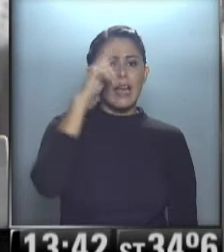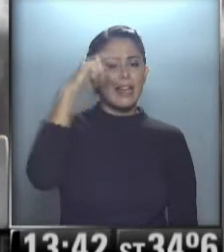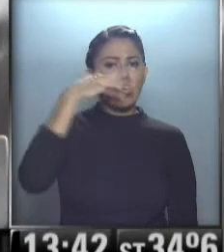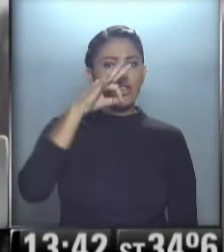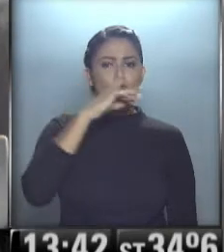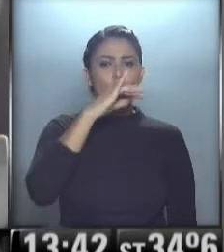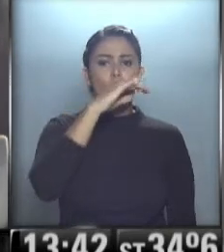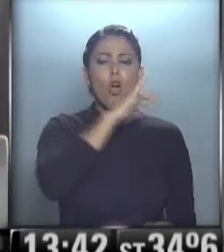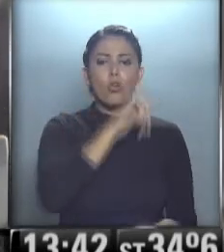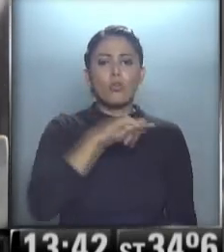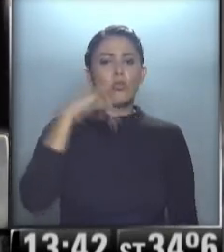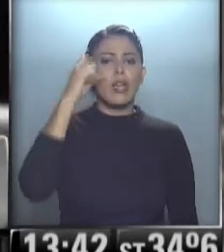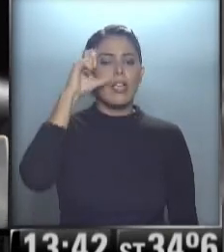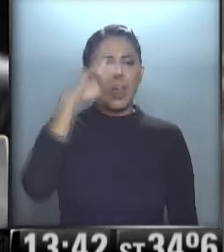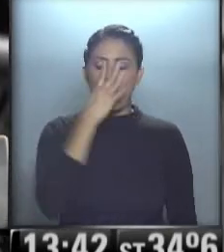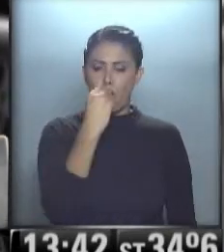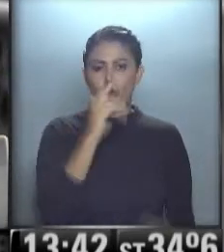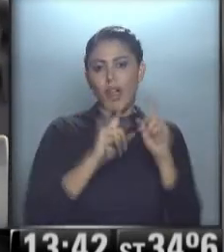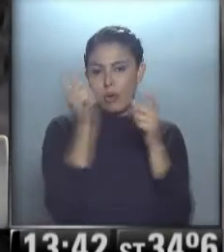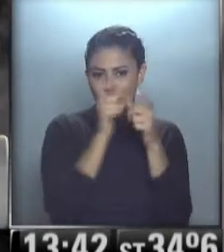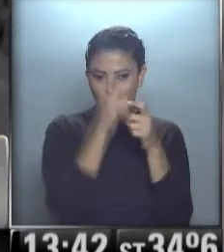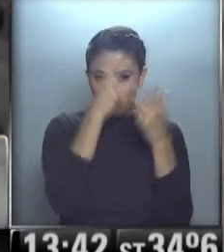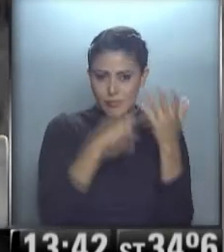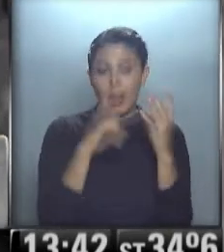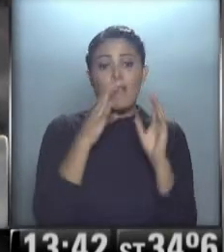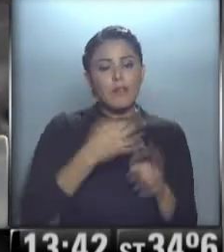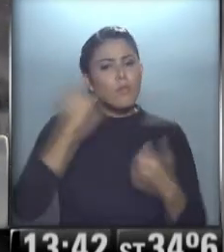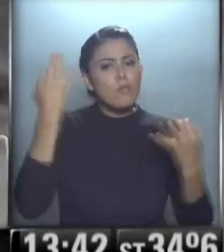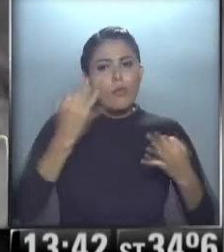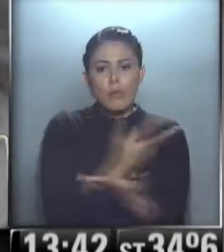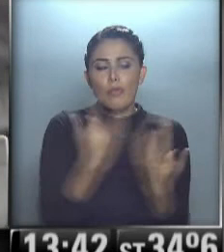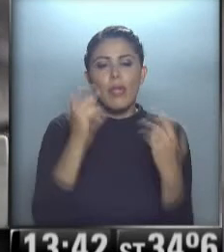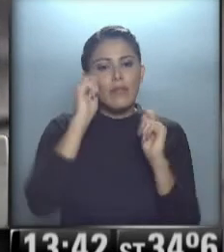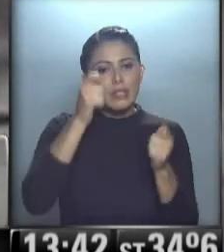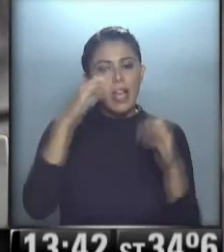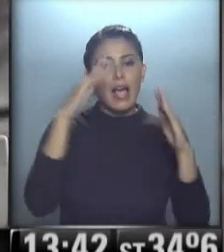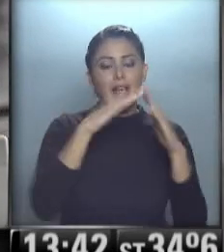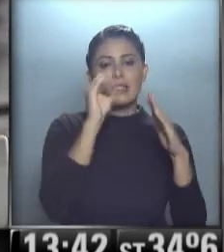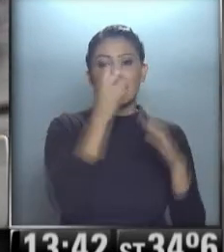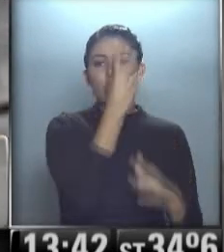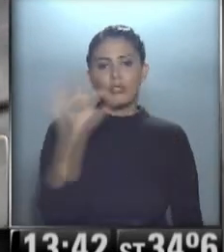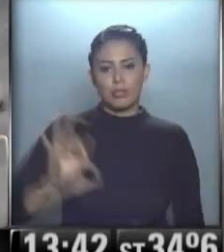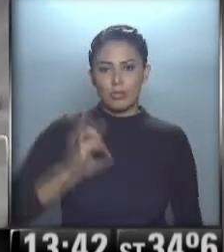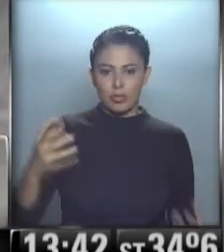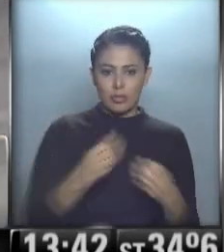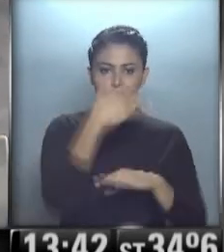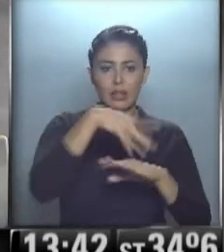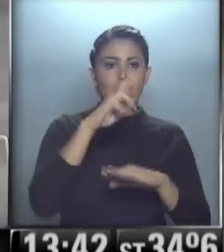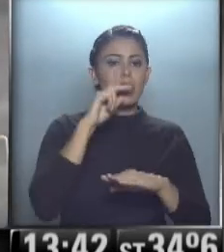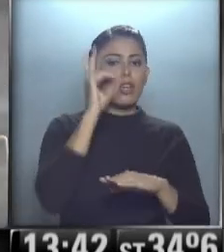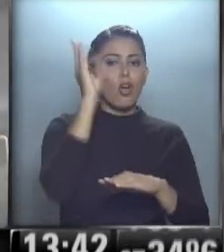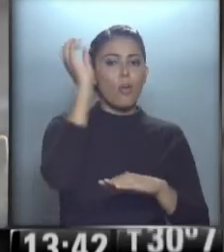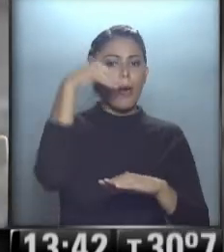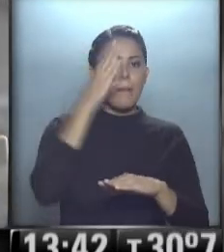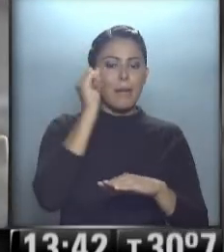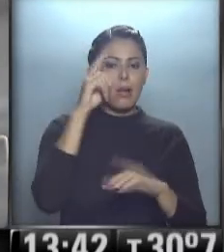Lobo, solo por nombrar algunas de ellas. Una gran muestra entonces que podés visitar en la Casa del Bicentenario, es en la calle Riobamba al